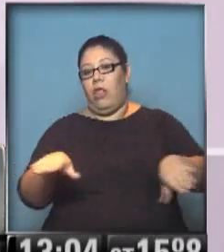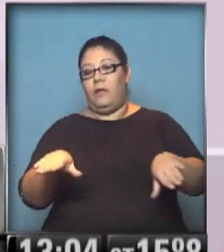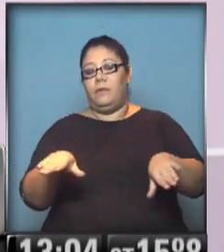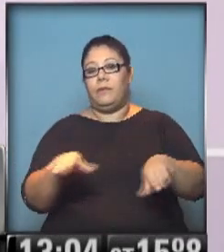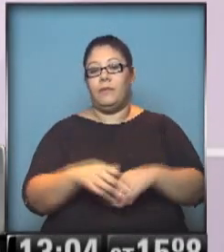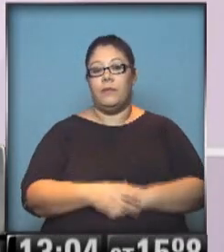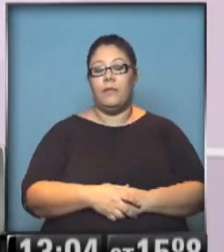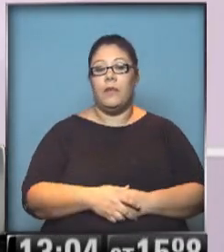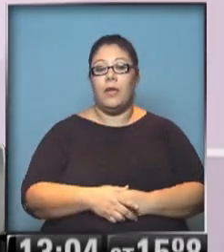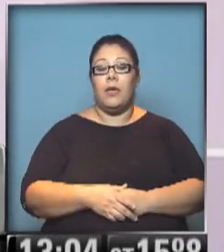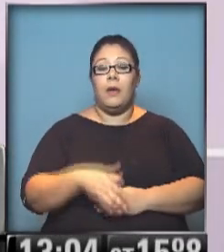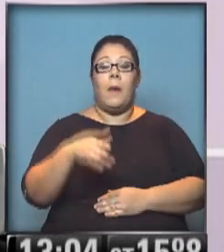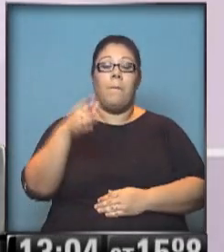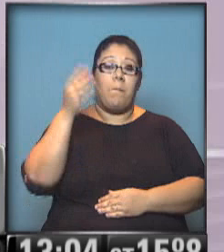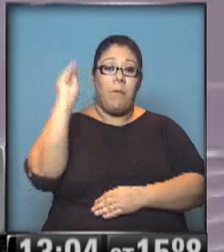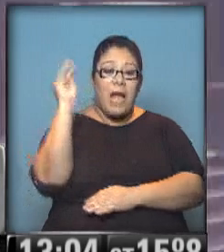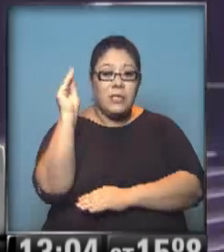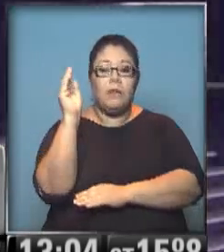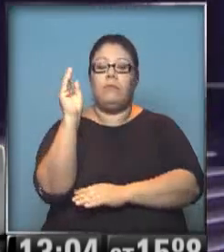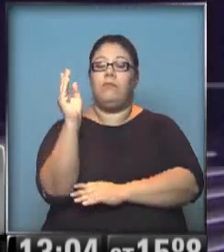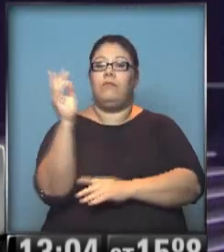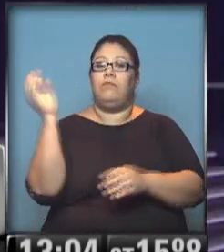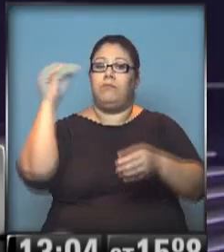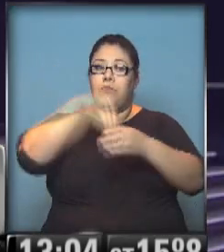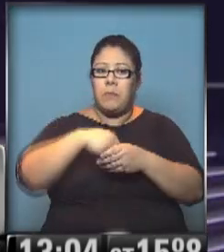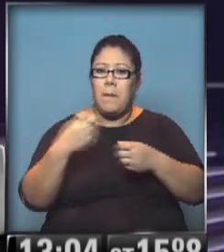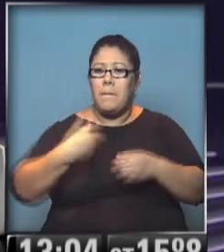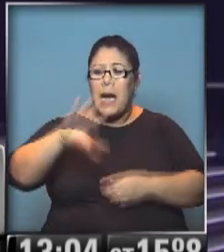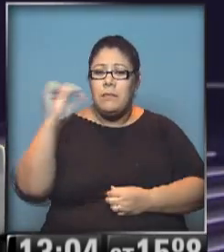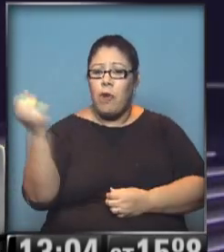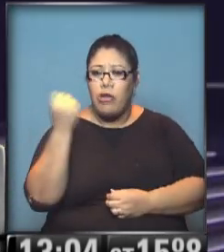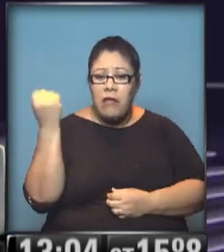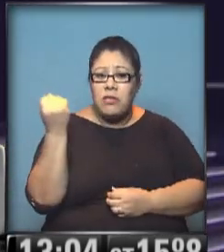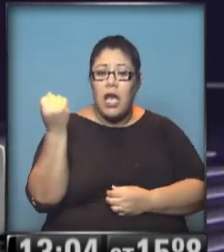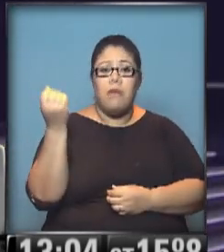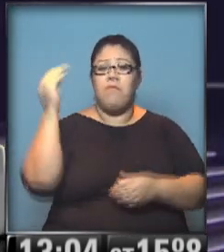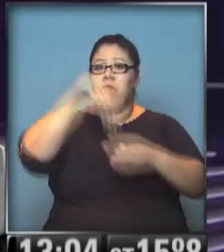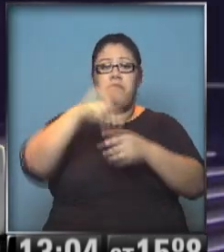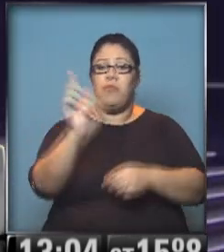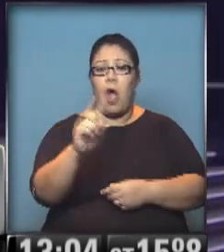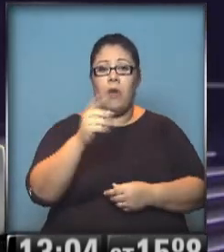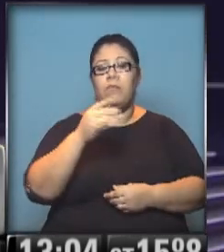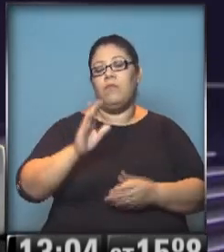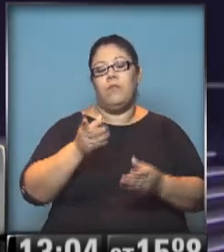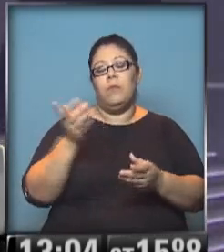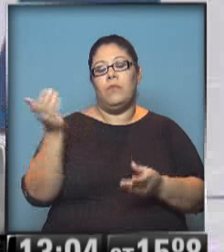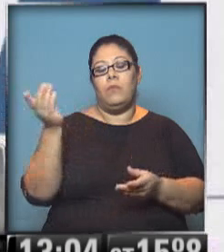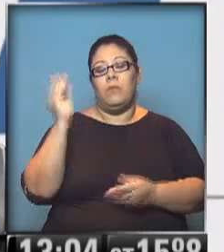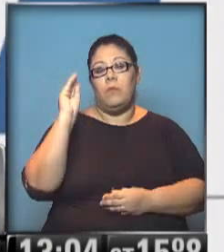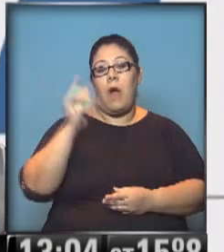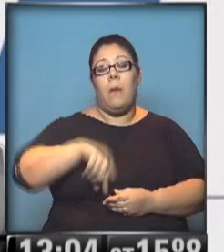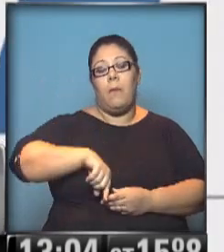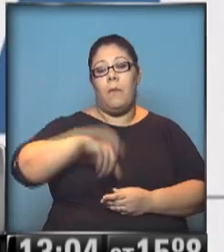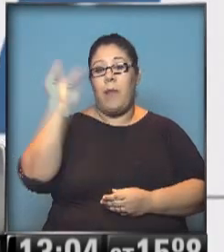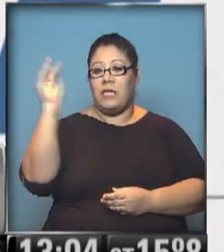que Brasil, uno de los miembros más importantes de la Conmebol, no participó. Con Argentina, no participó, se volvió a Brasil. Yo creo que tiene que ver con presiones, obviamente, de